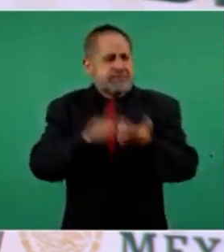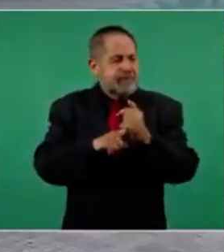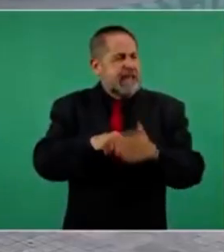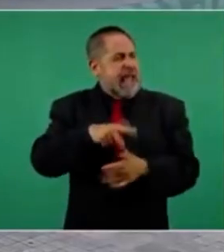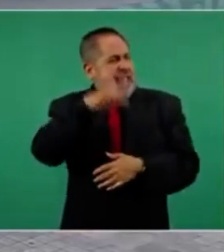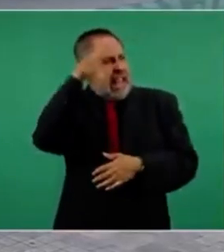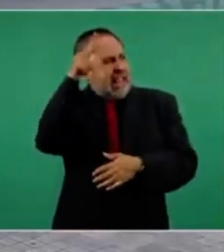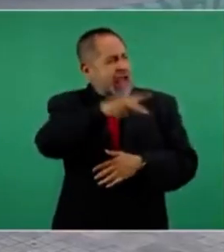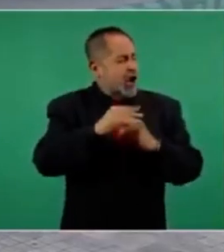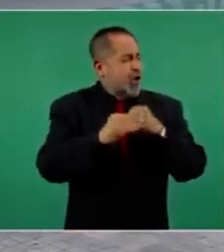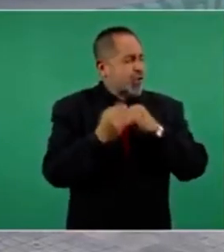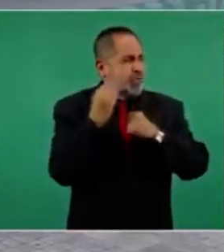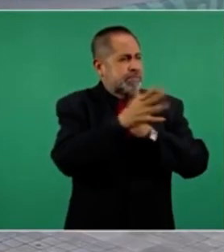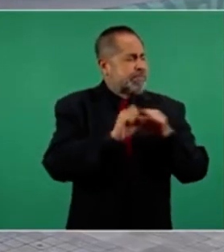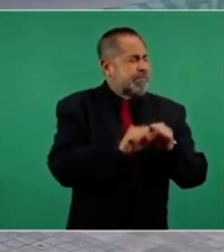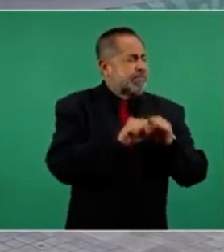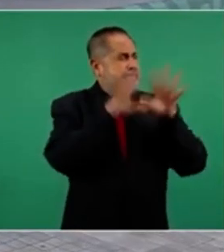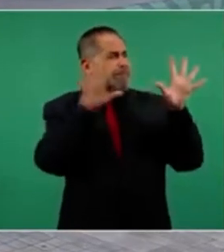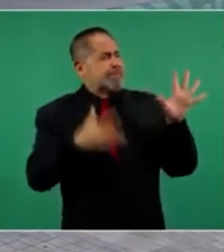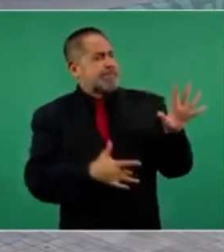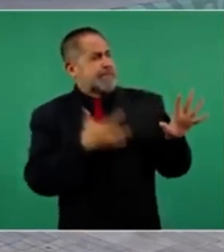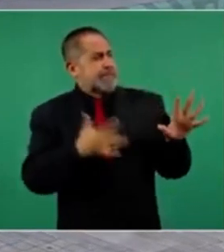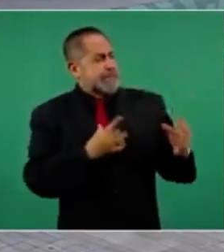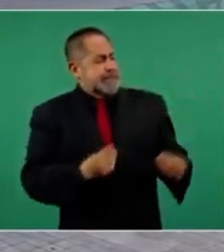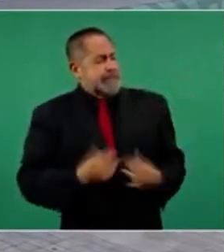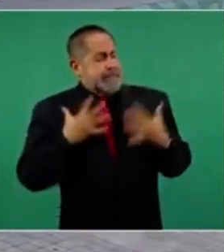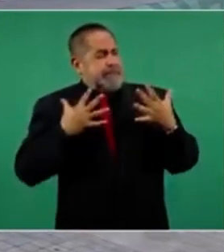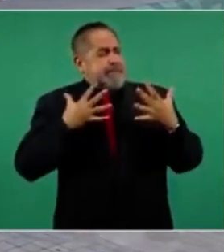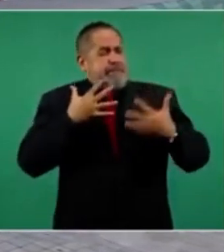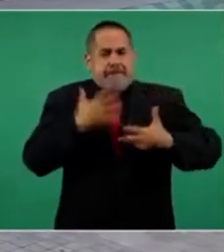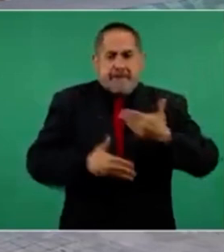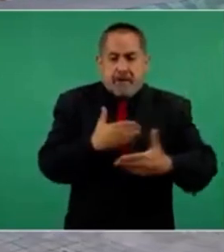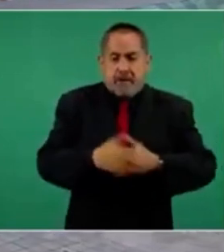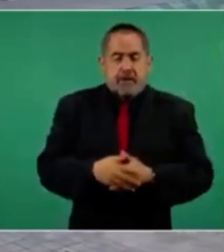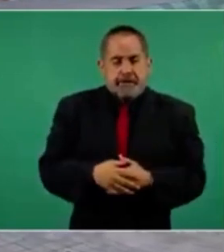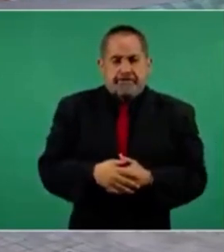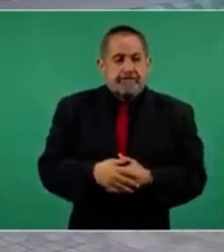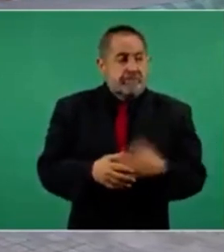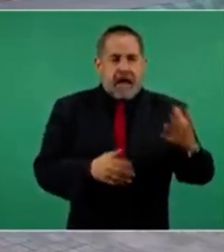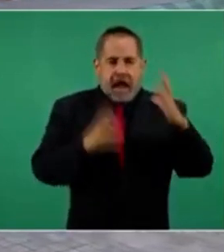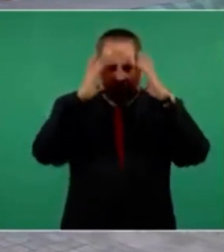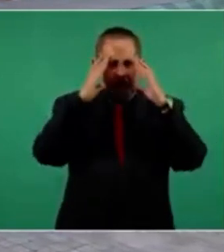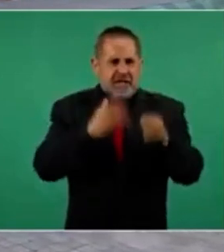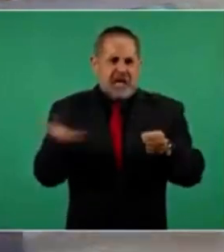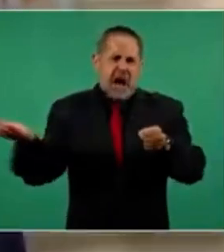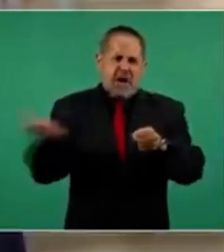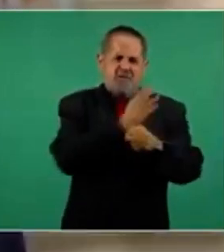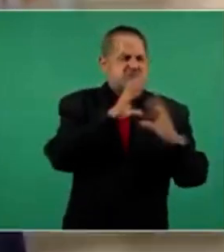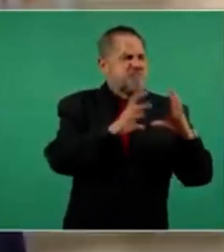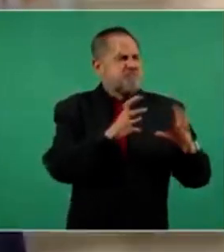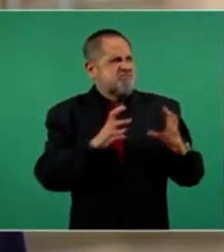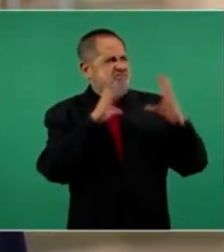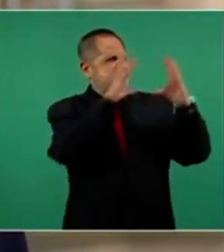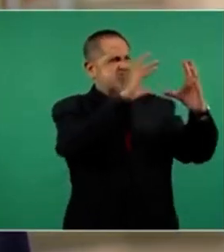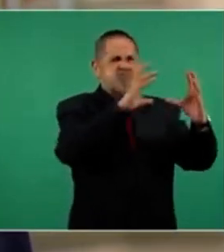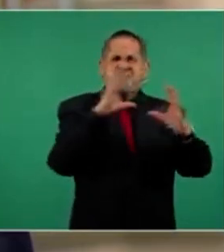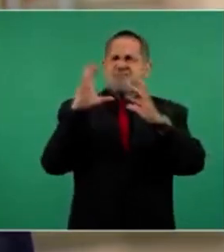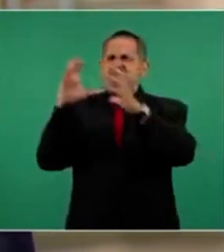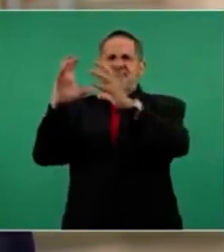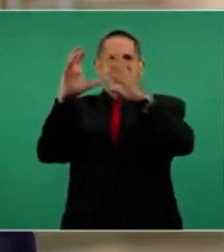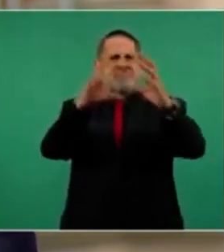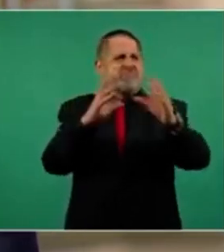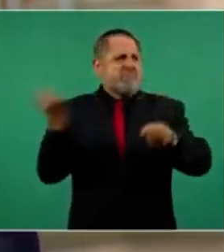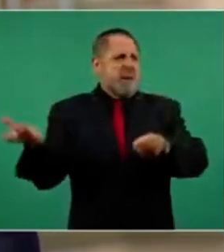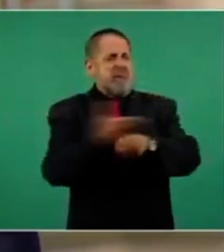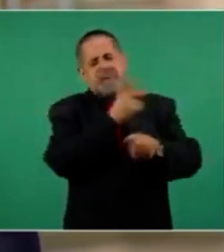Hidalgo de lucir. Colgaron en jaulas de hierro las cabezas de los héroes, mordieron los héroes el polvo de un balazo en el